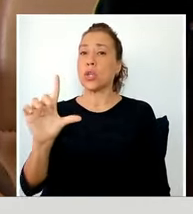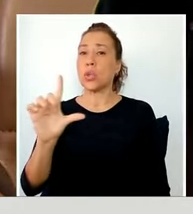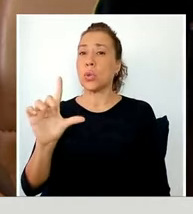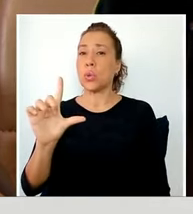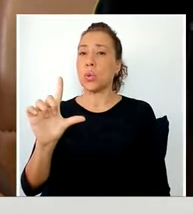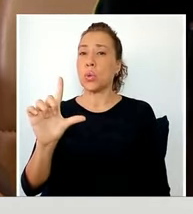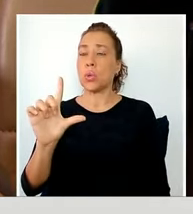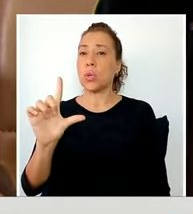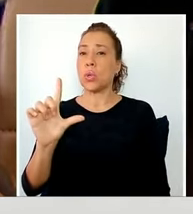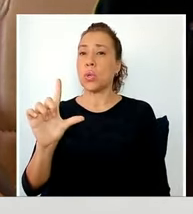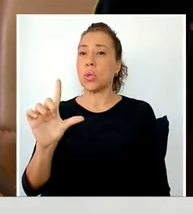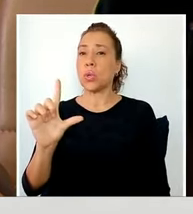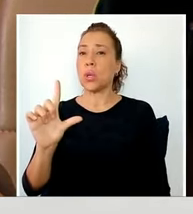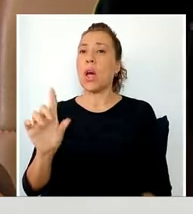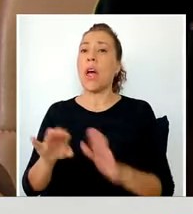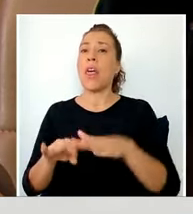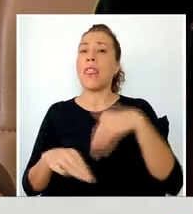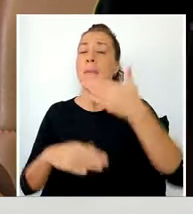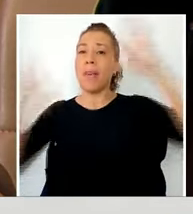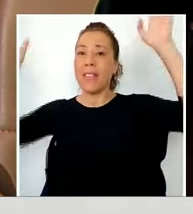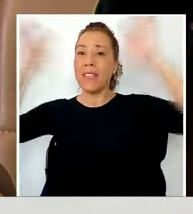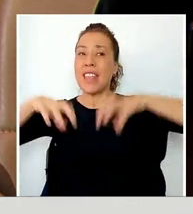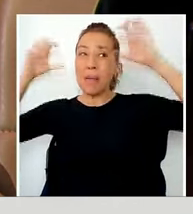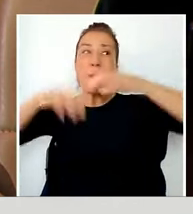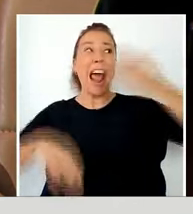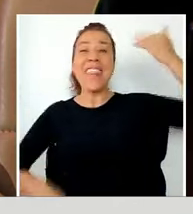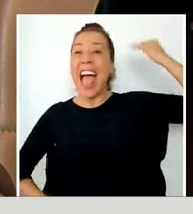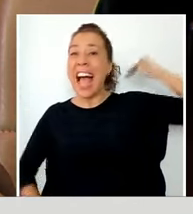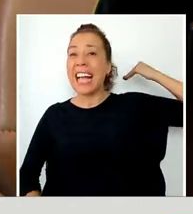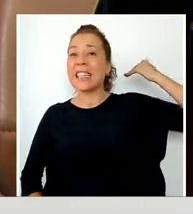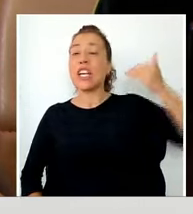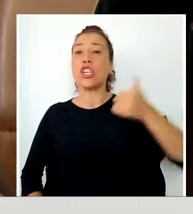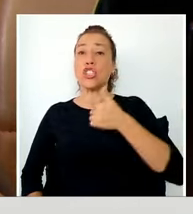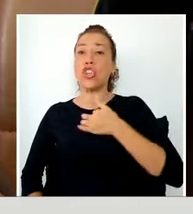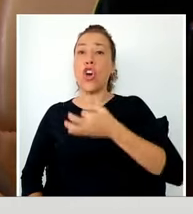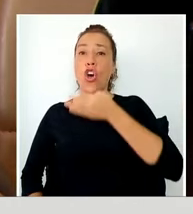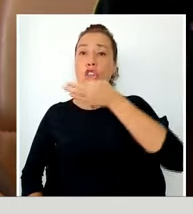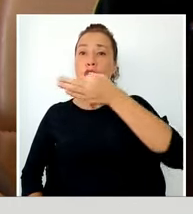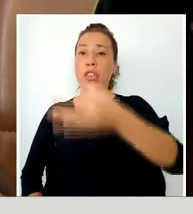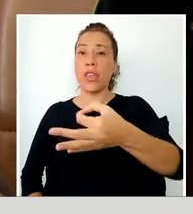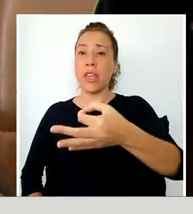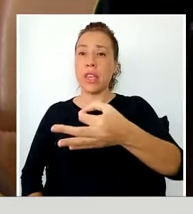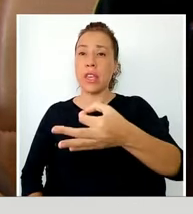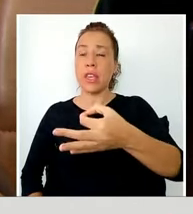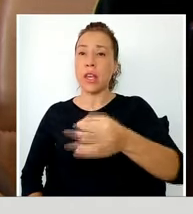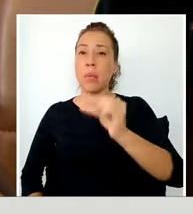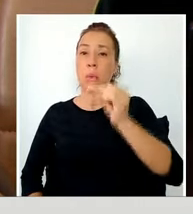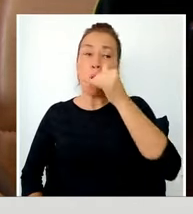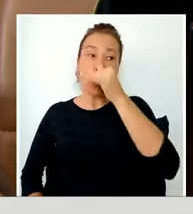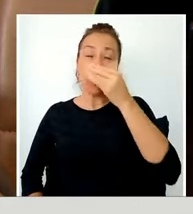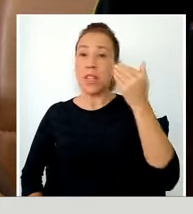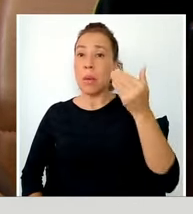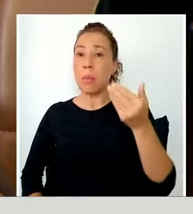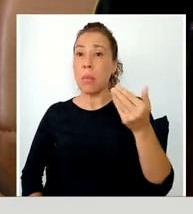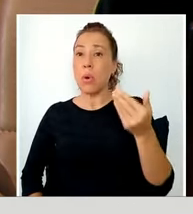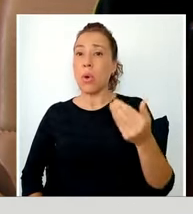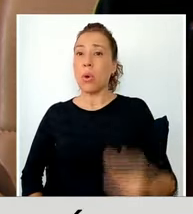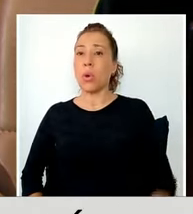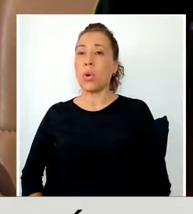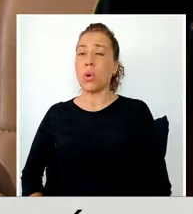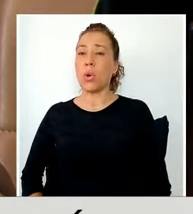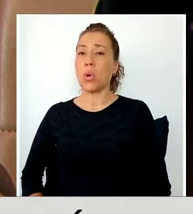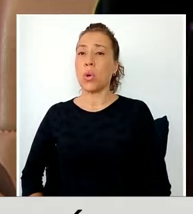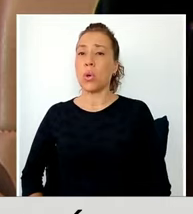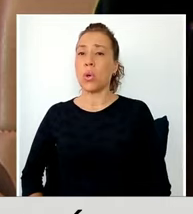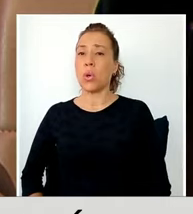después del temporal anterior donde dije que hace poquito tiempo prácticamente un par